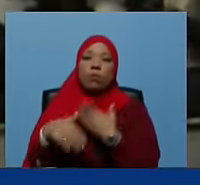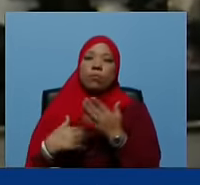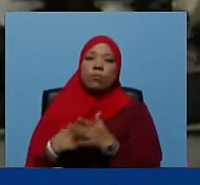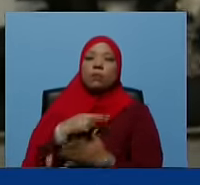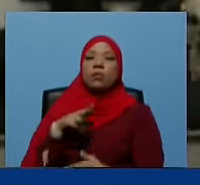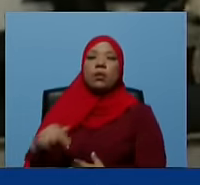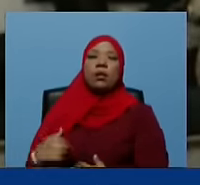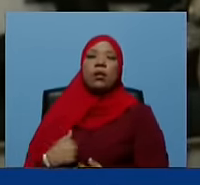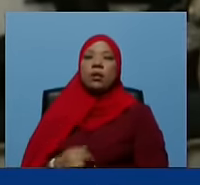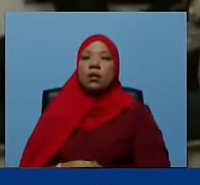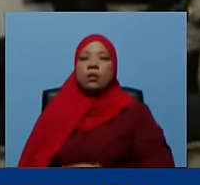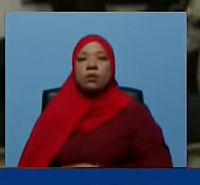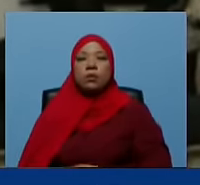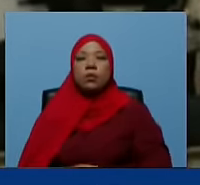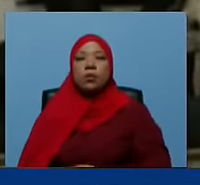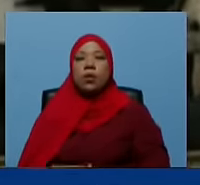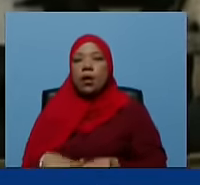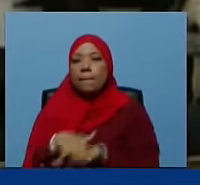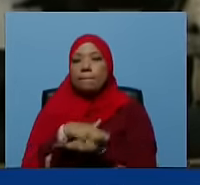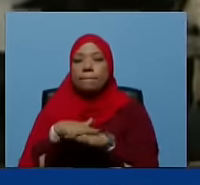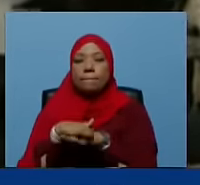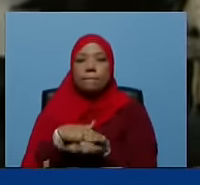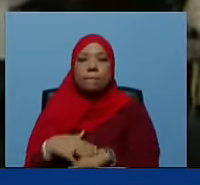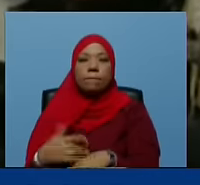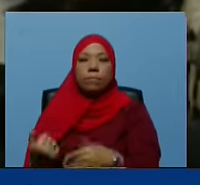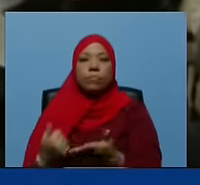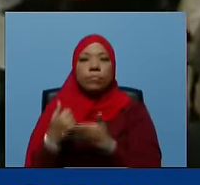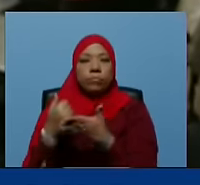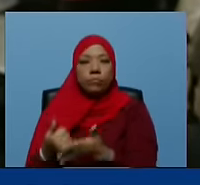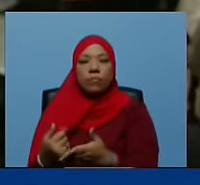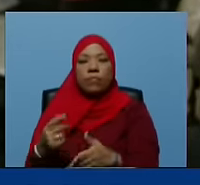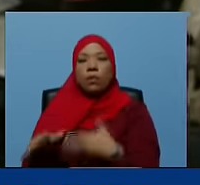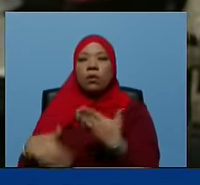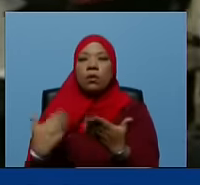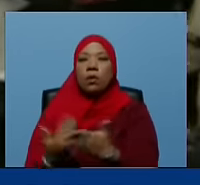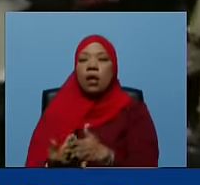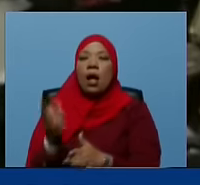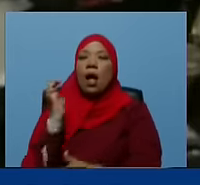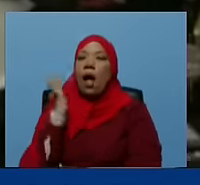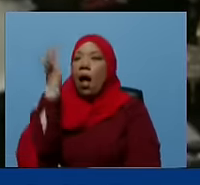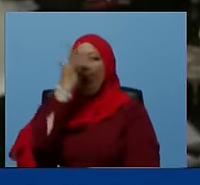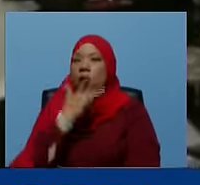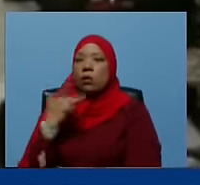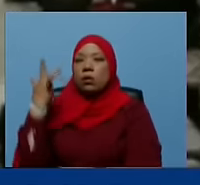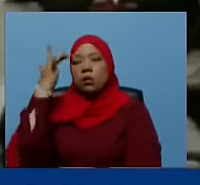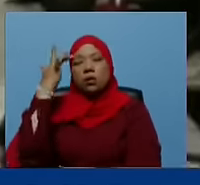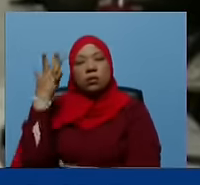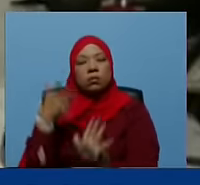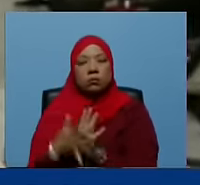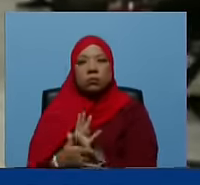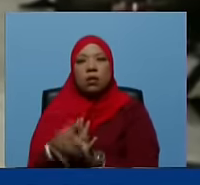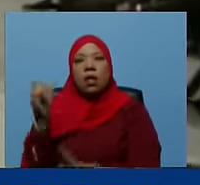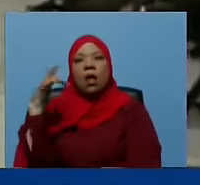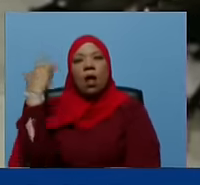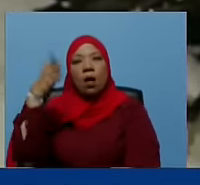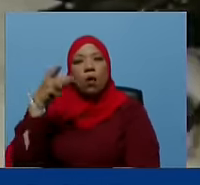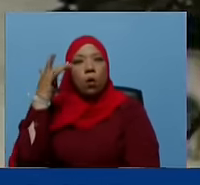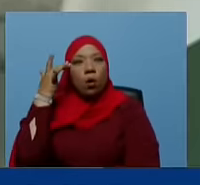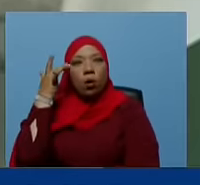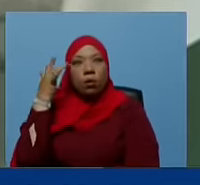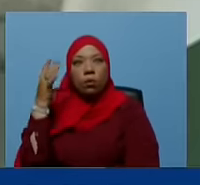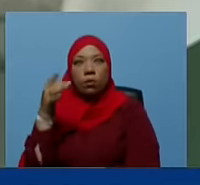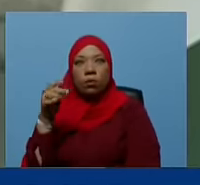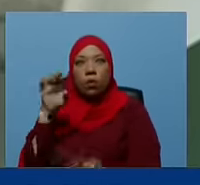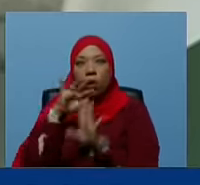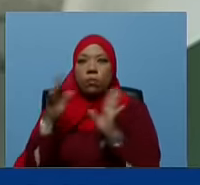gas, ministro de Echea, me hace el favor y se lo entrega a África, a los BRICS, al Asia y a inversionistas